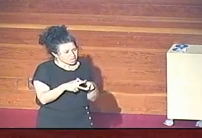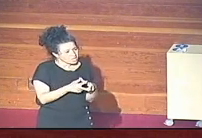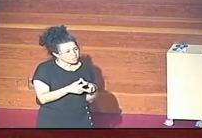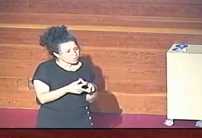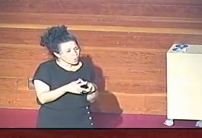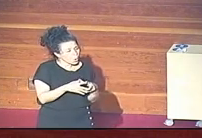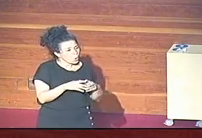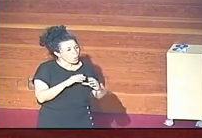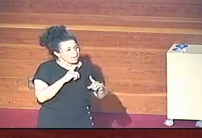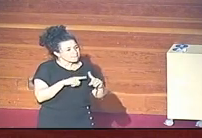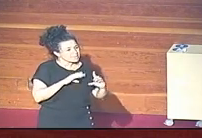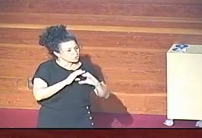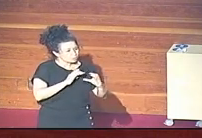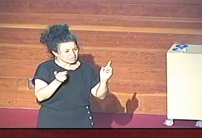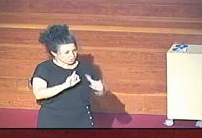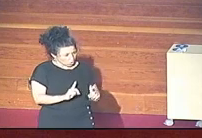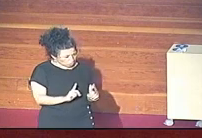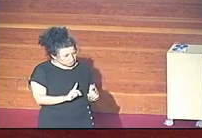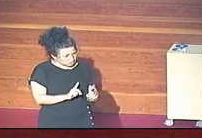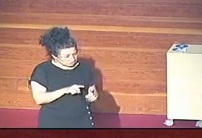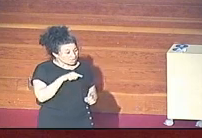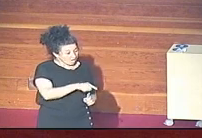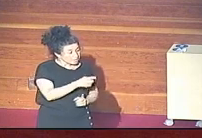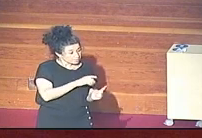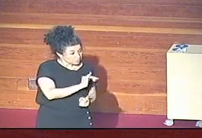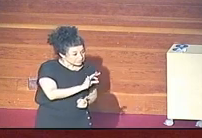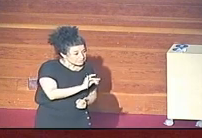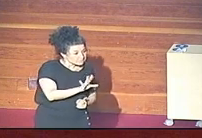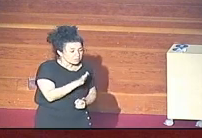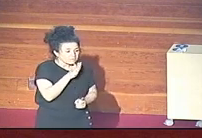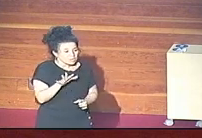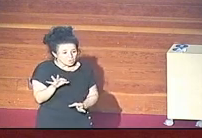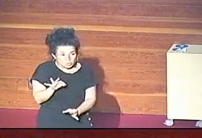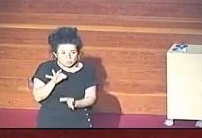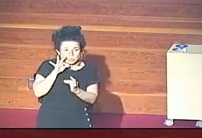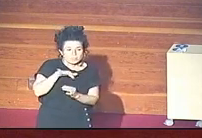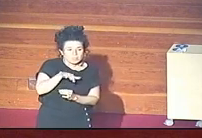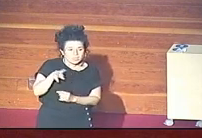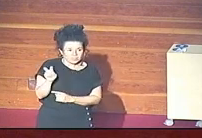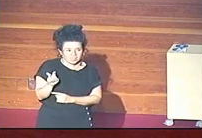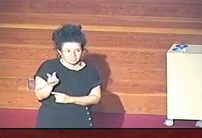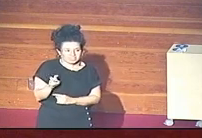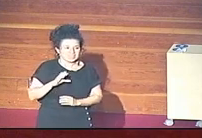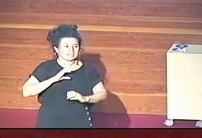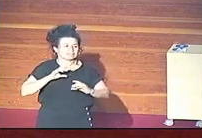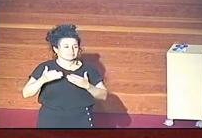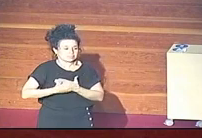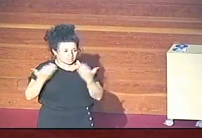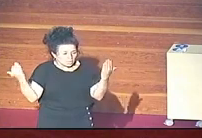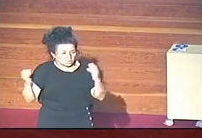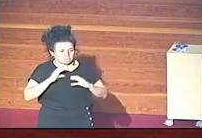son canales pero se surten de los medios de comunicación porque al final cuando uno pone un